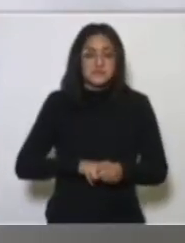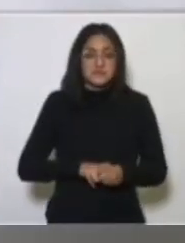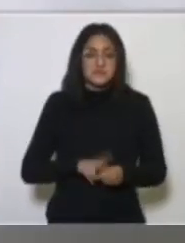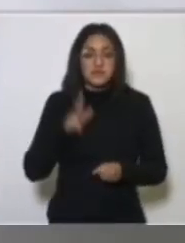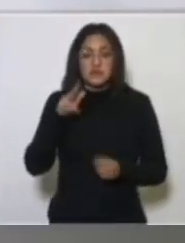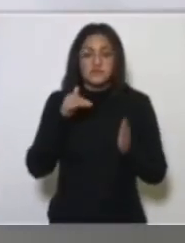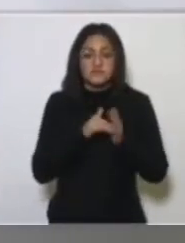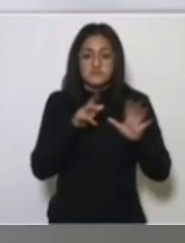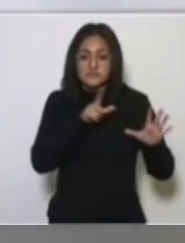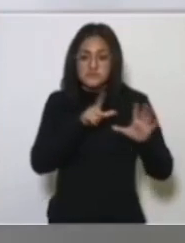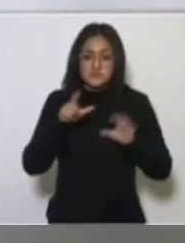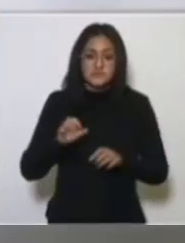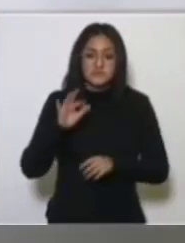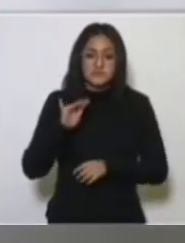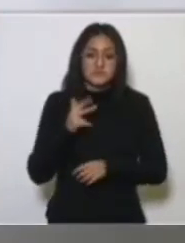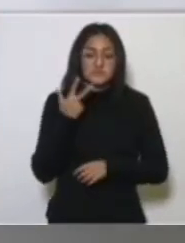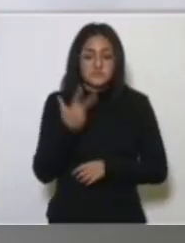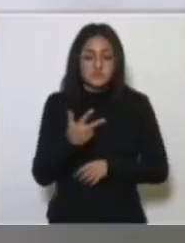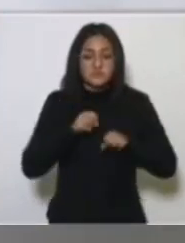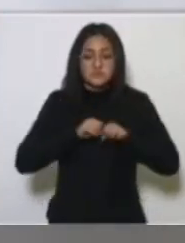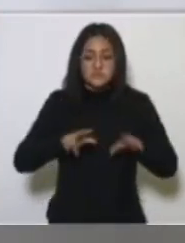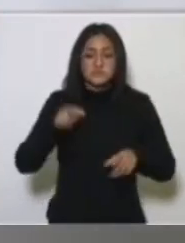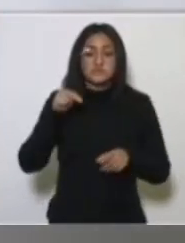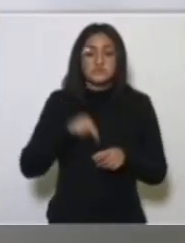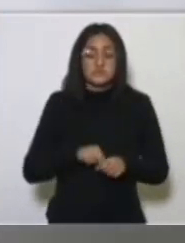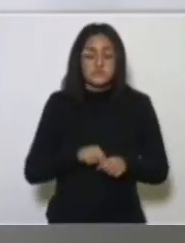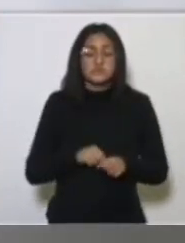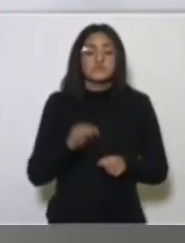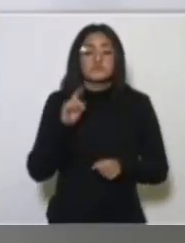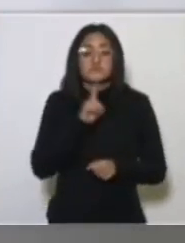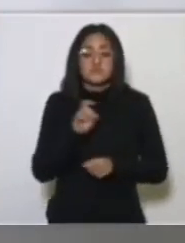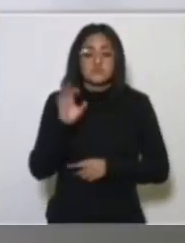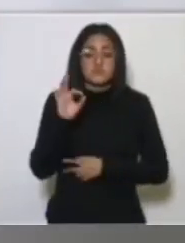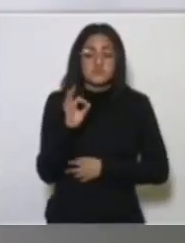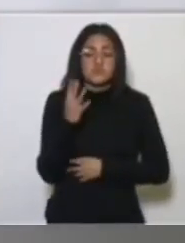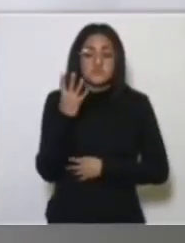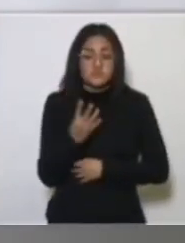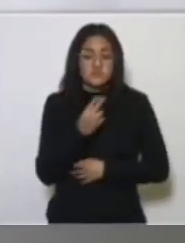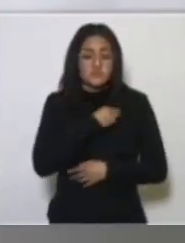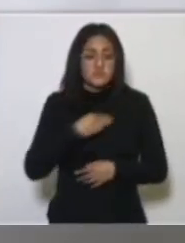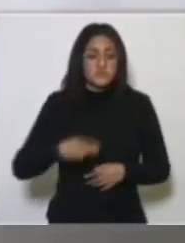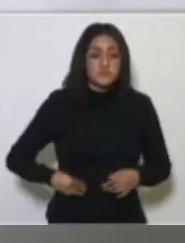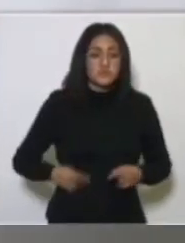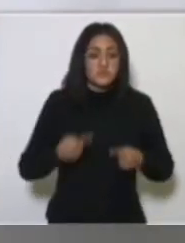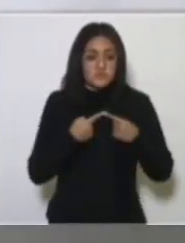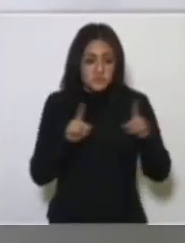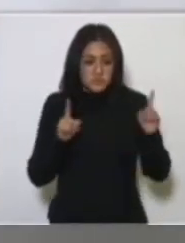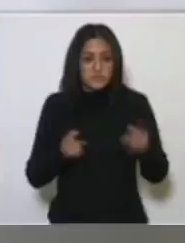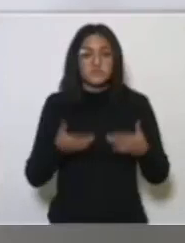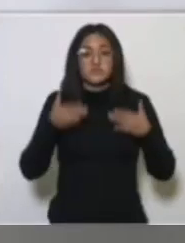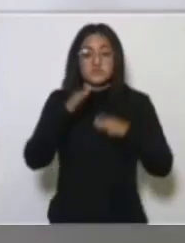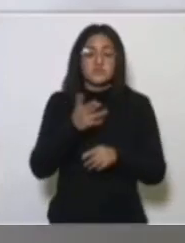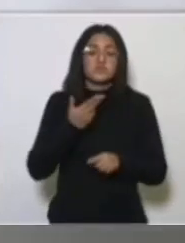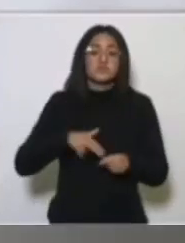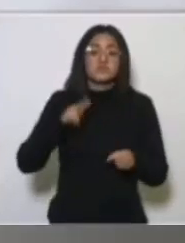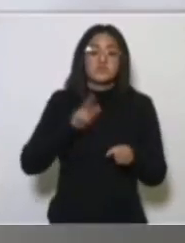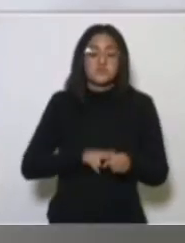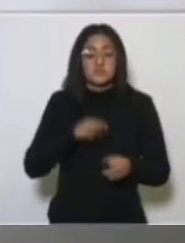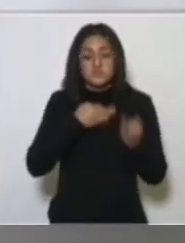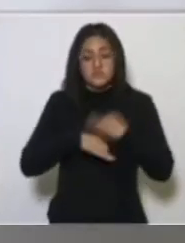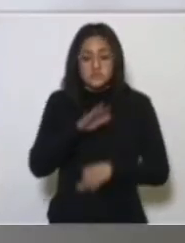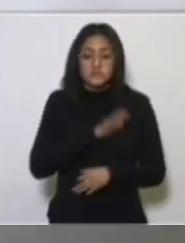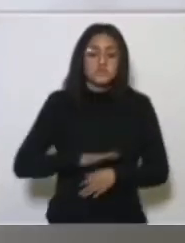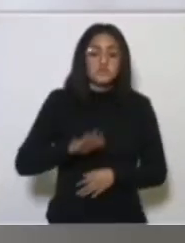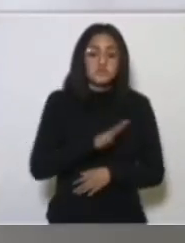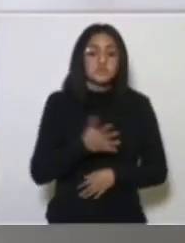hospitalizados, 8,758 distribuidos en 144 municipios. En lo que respecta a la hospitalización en